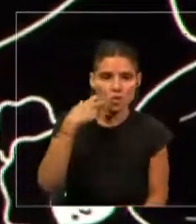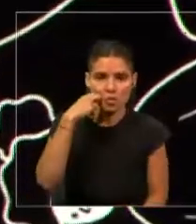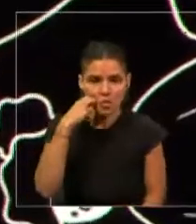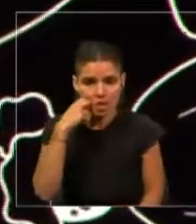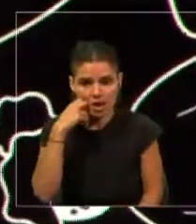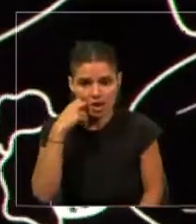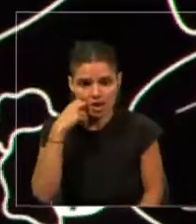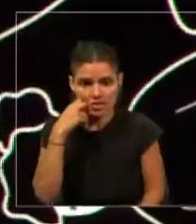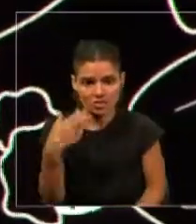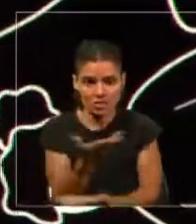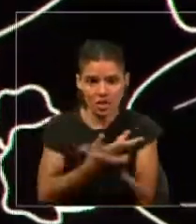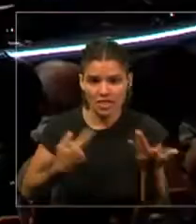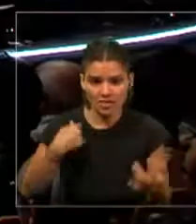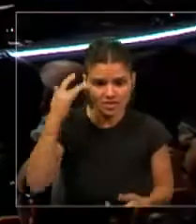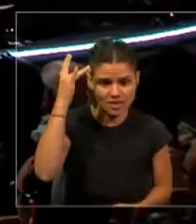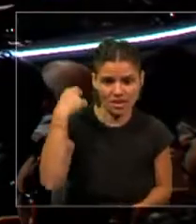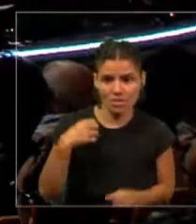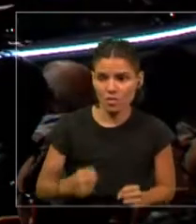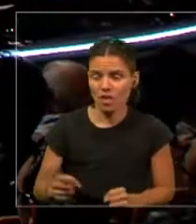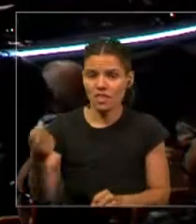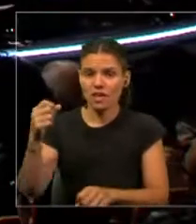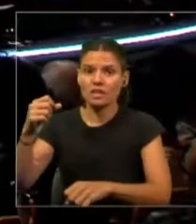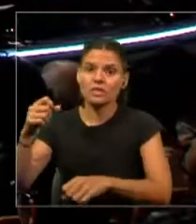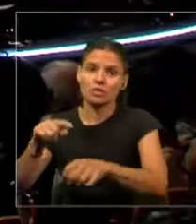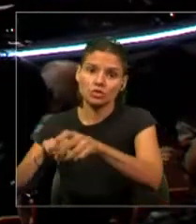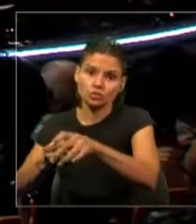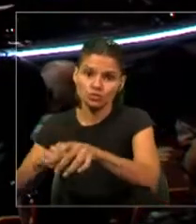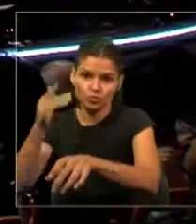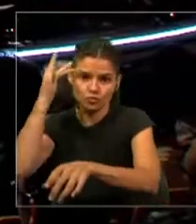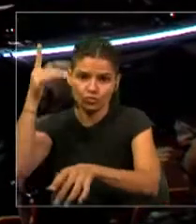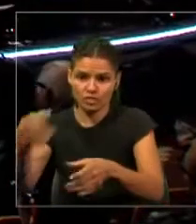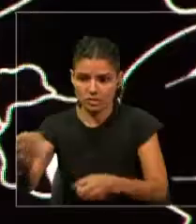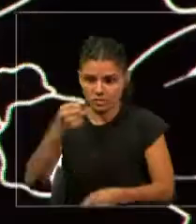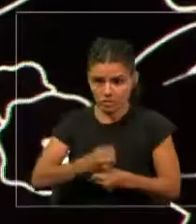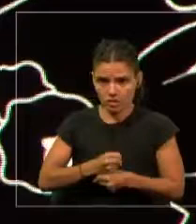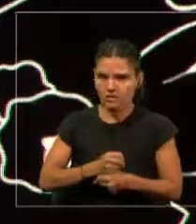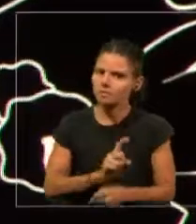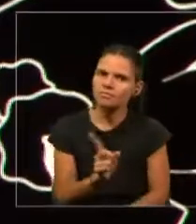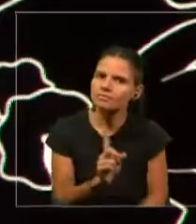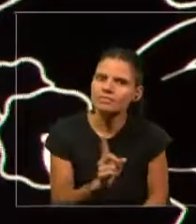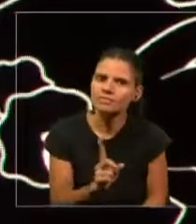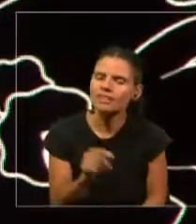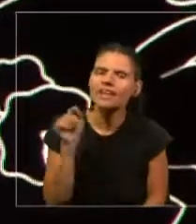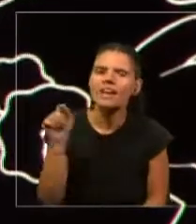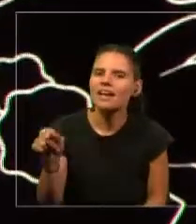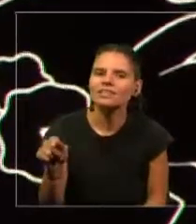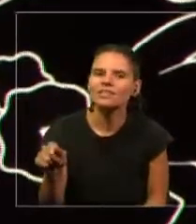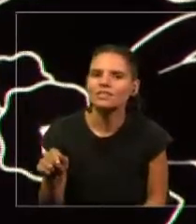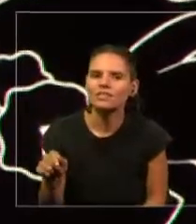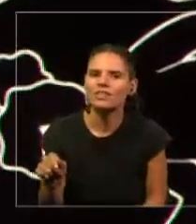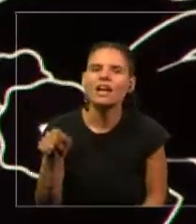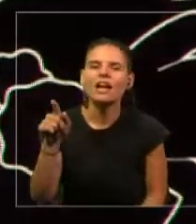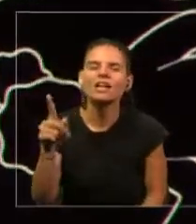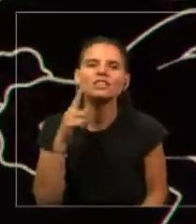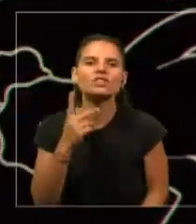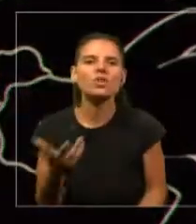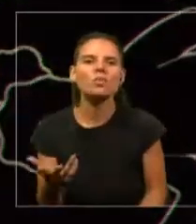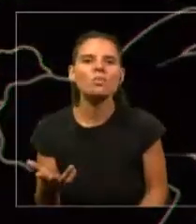No estamos frente a una inteligencia artificial, estamos frente a modos